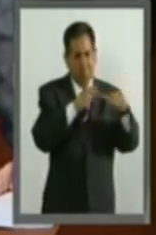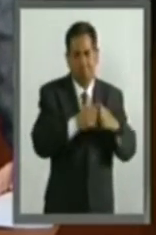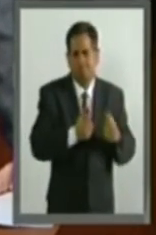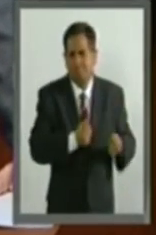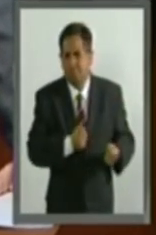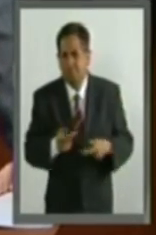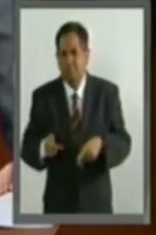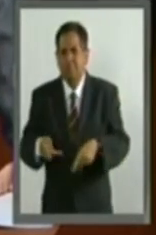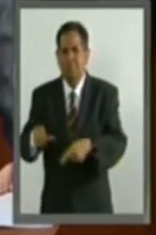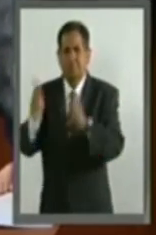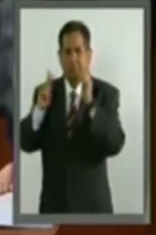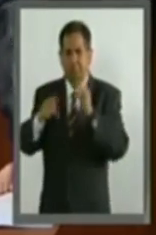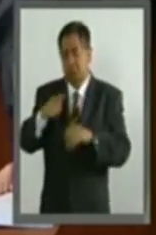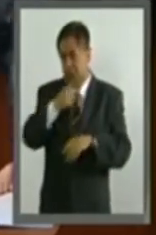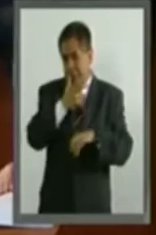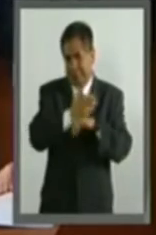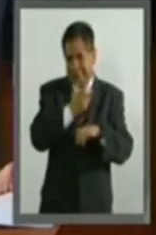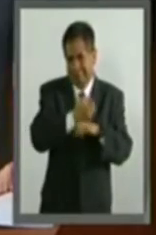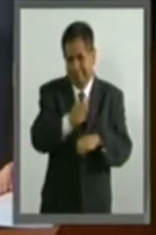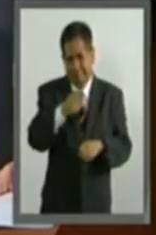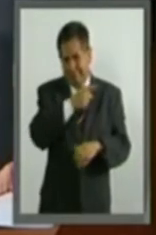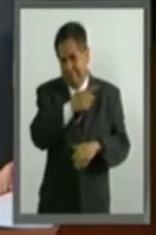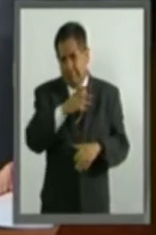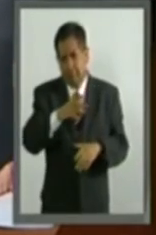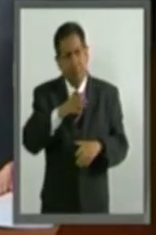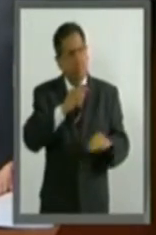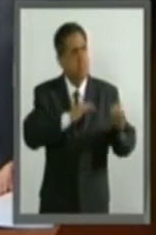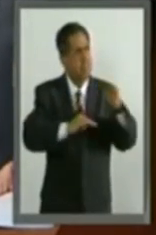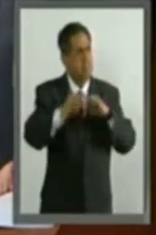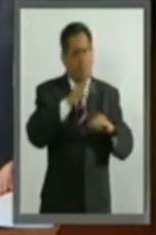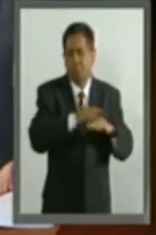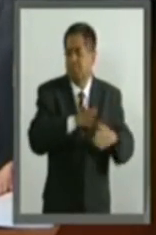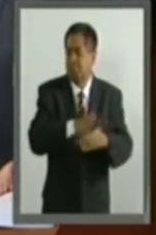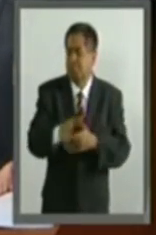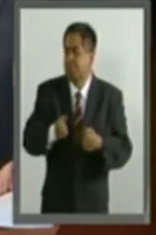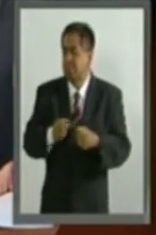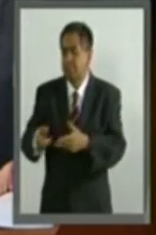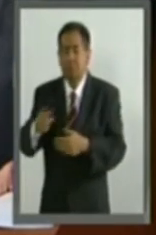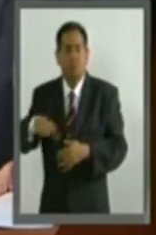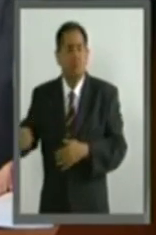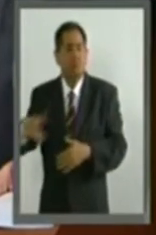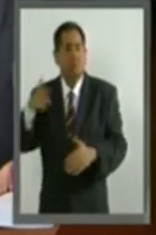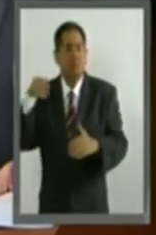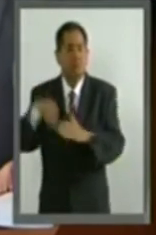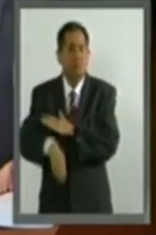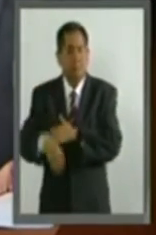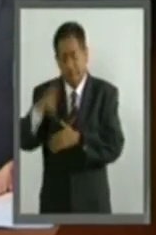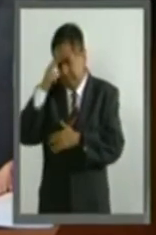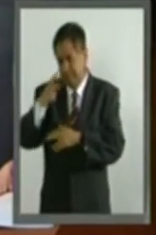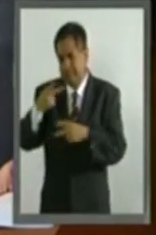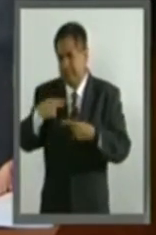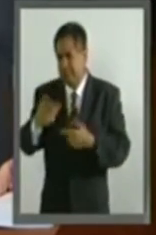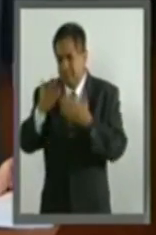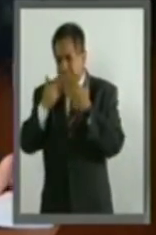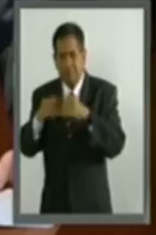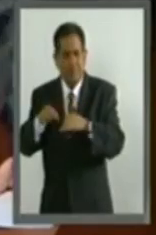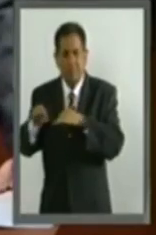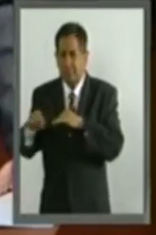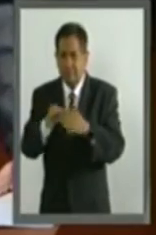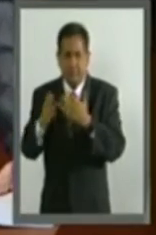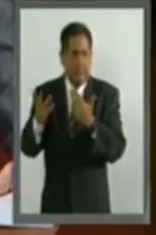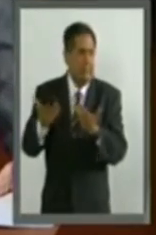con alta eficiencia, especialmente en las grandes llanuras, habría un gran desempleo en México, habría una caída